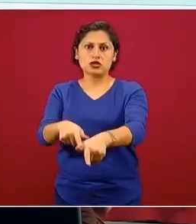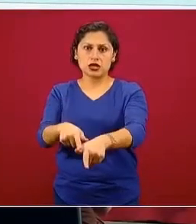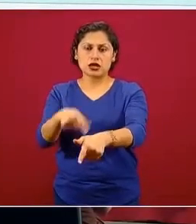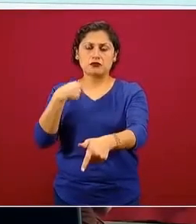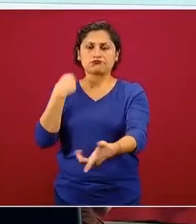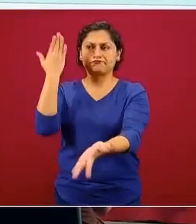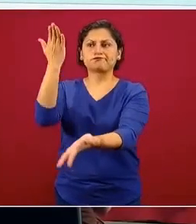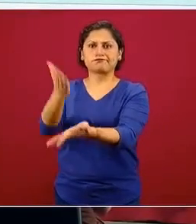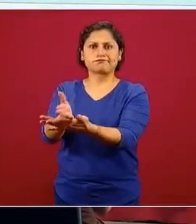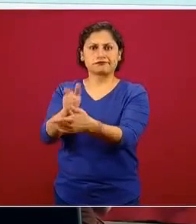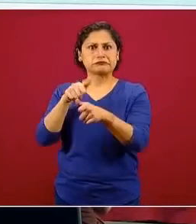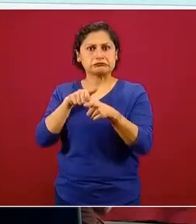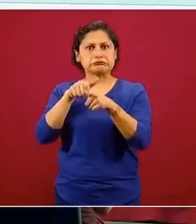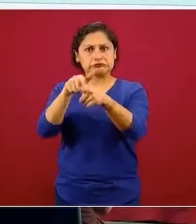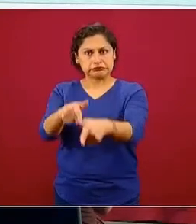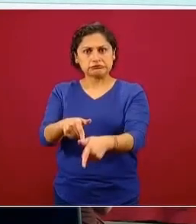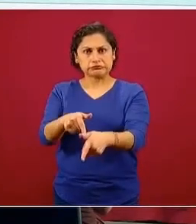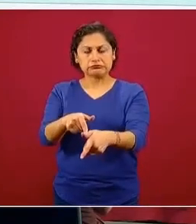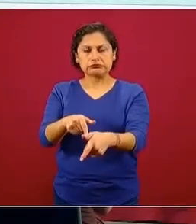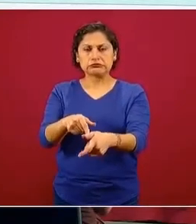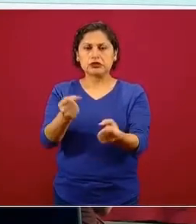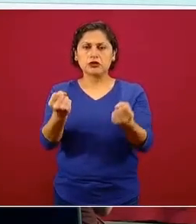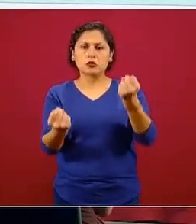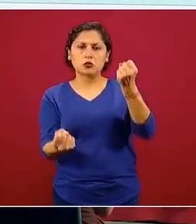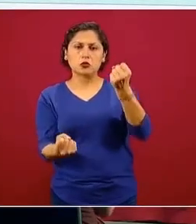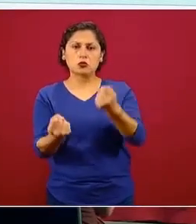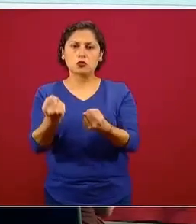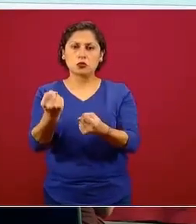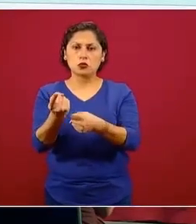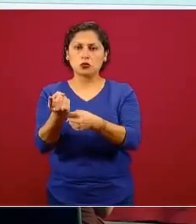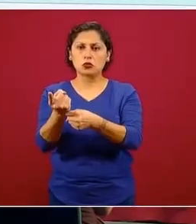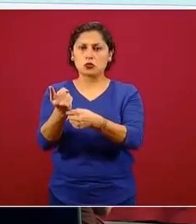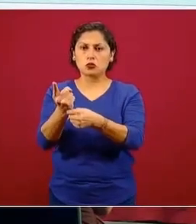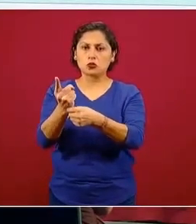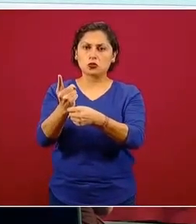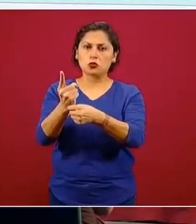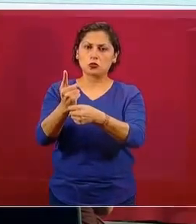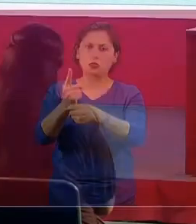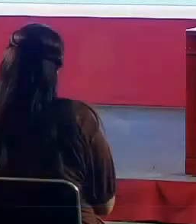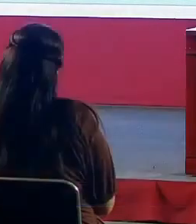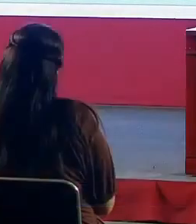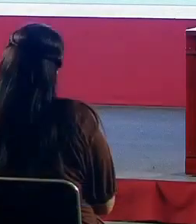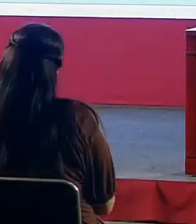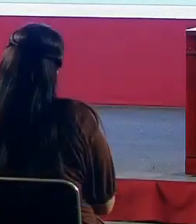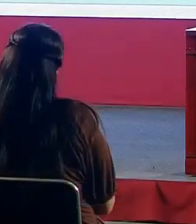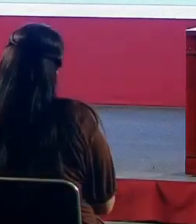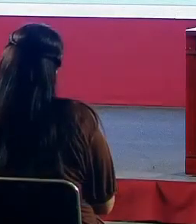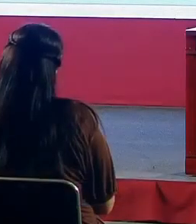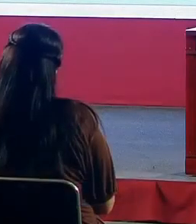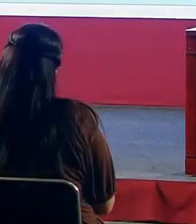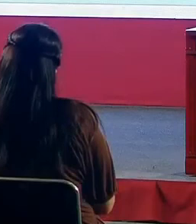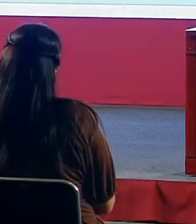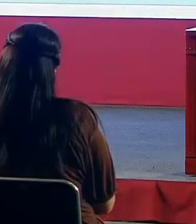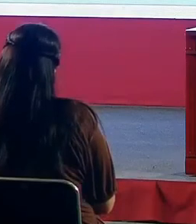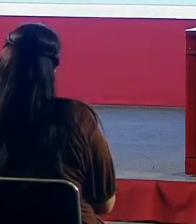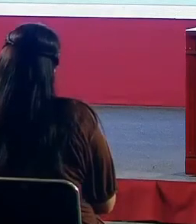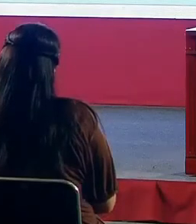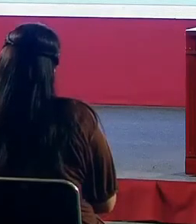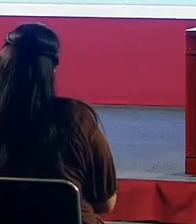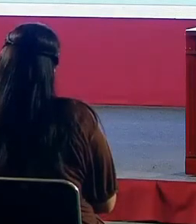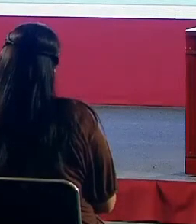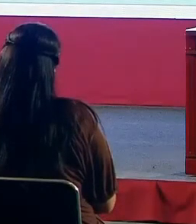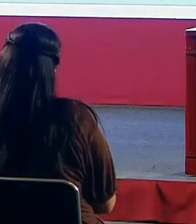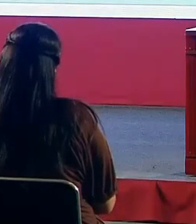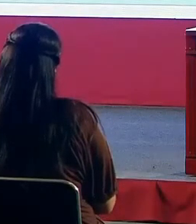Entonces sigue acercándose uno a esa población, aunque lo hace a una velocidad más lenta. Es análogo a